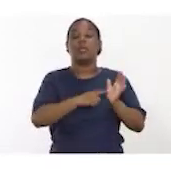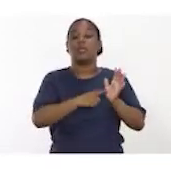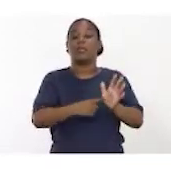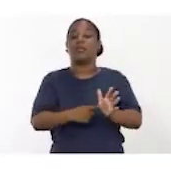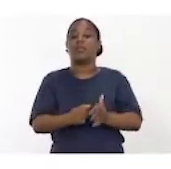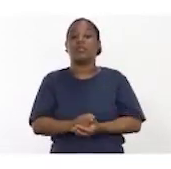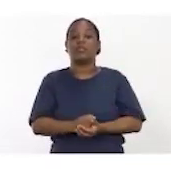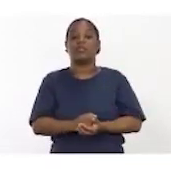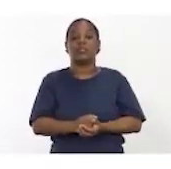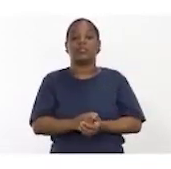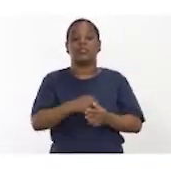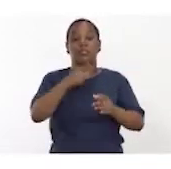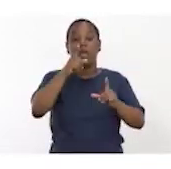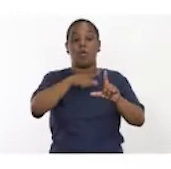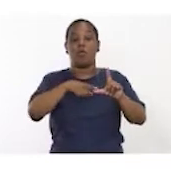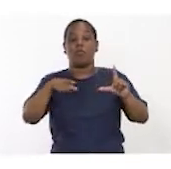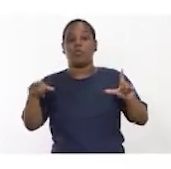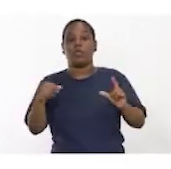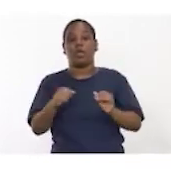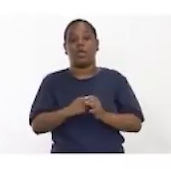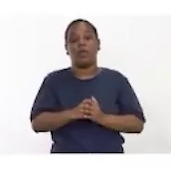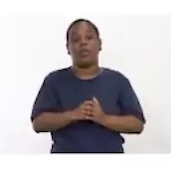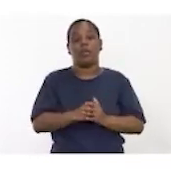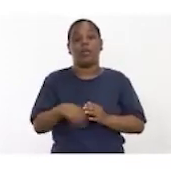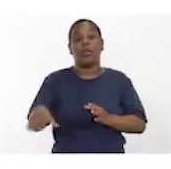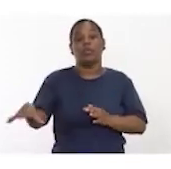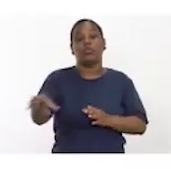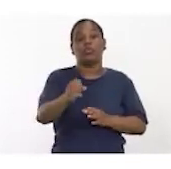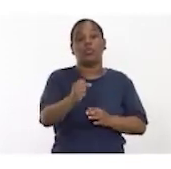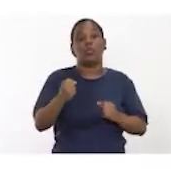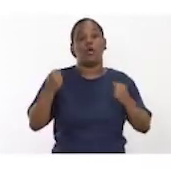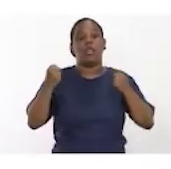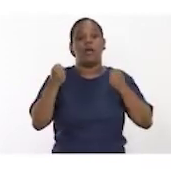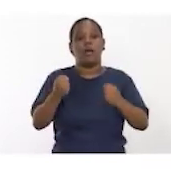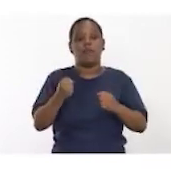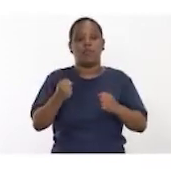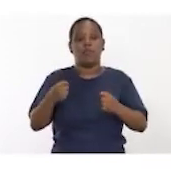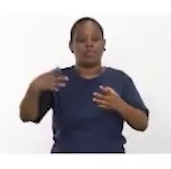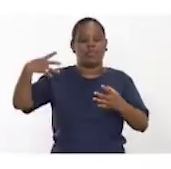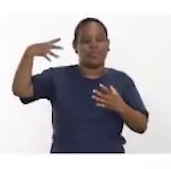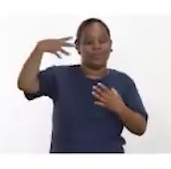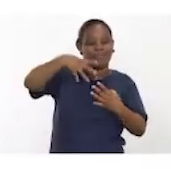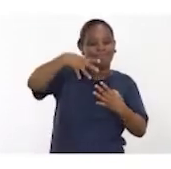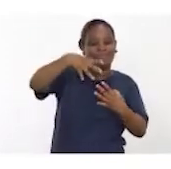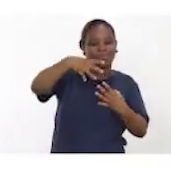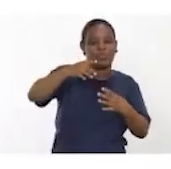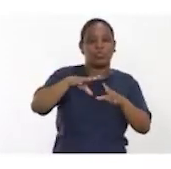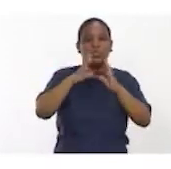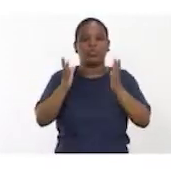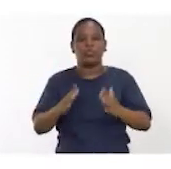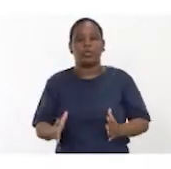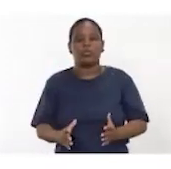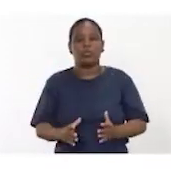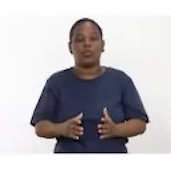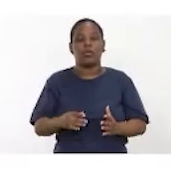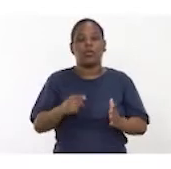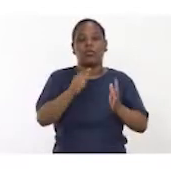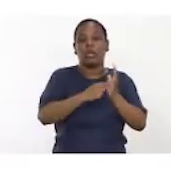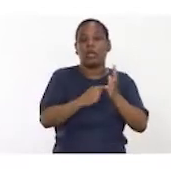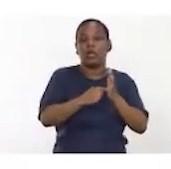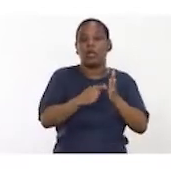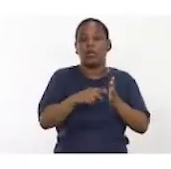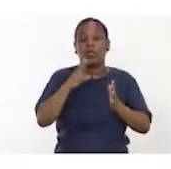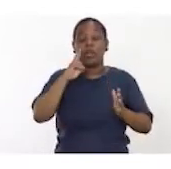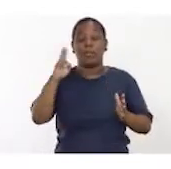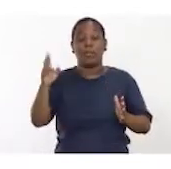representa en un diagrama todas las fuerzas que actúan sobre el cuerpo. Determine el valor de la fuerza